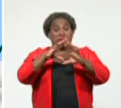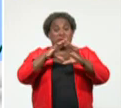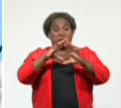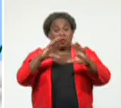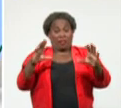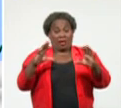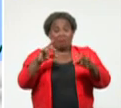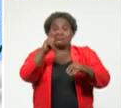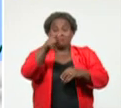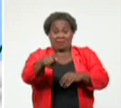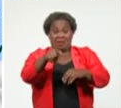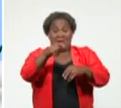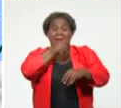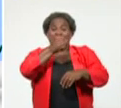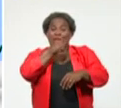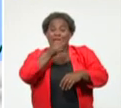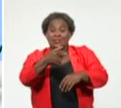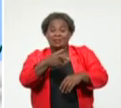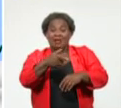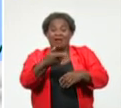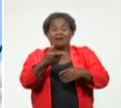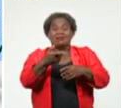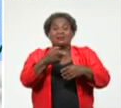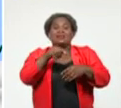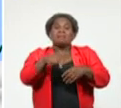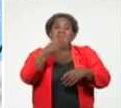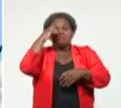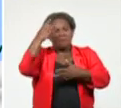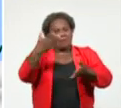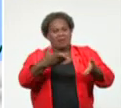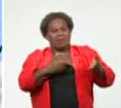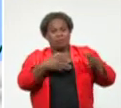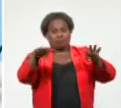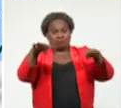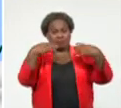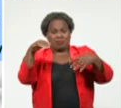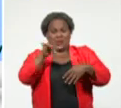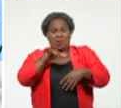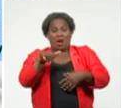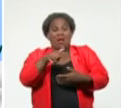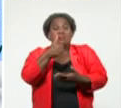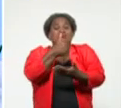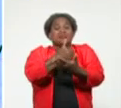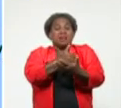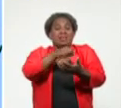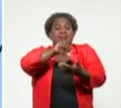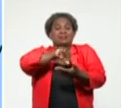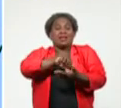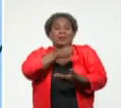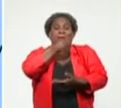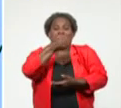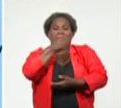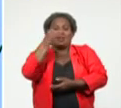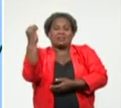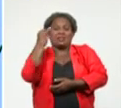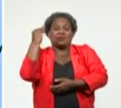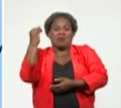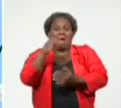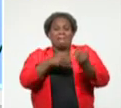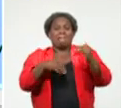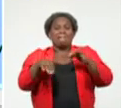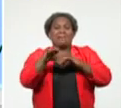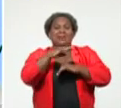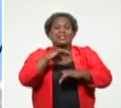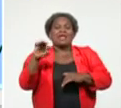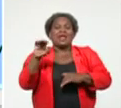ti, Agdiel, para todos los que nos acompañan, sean bienvenidos una vez más a la sede del Centro de Prensa Internacional del Ministerio de Relaciones Exteriores de